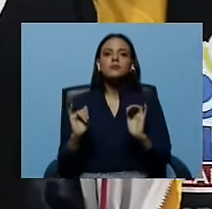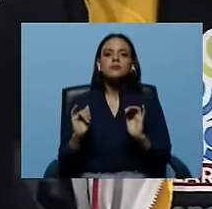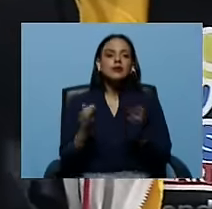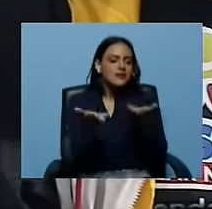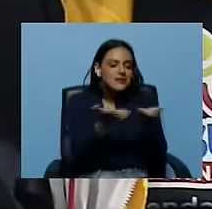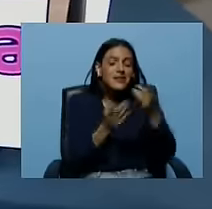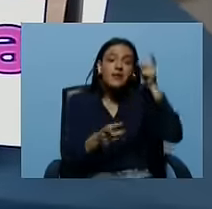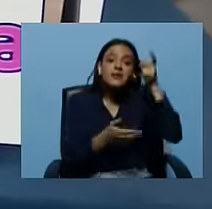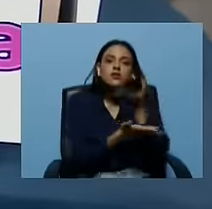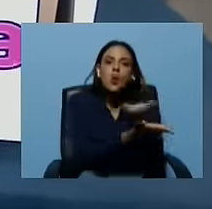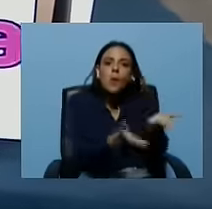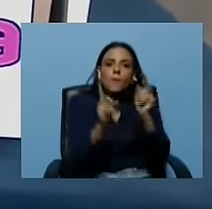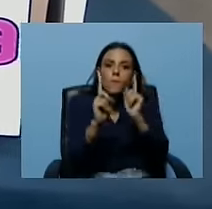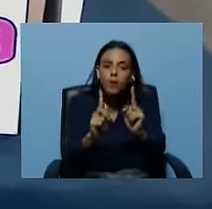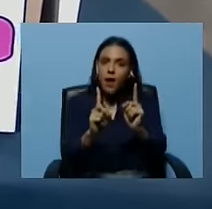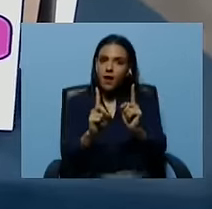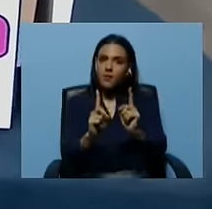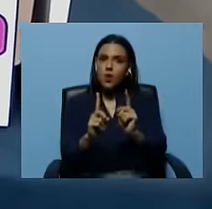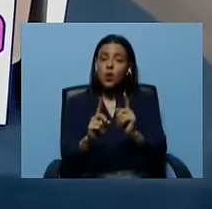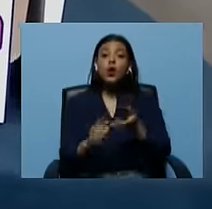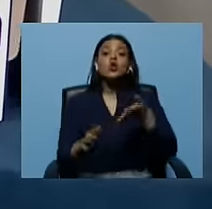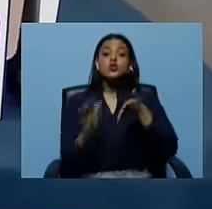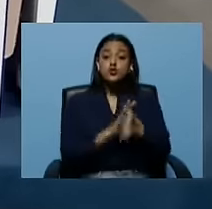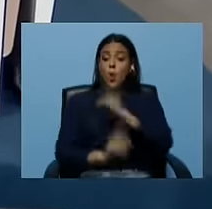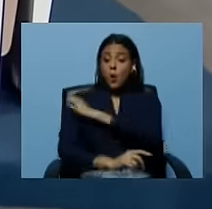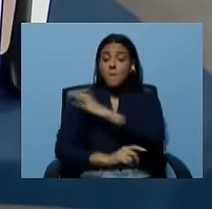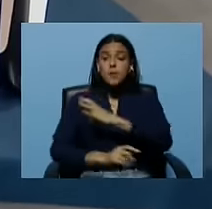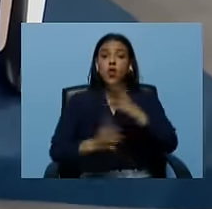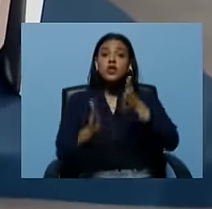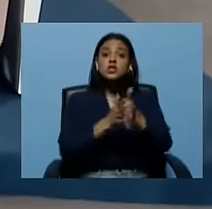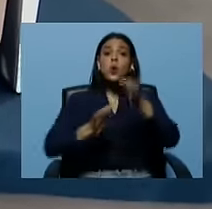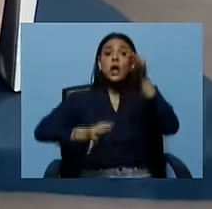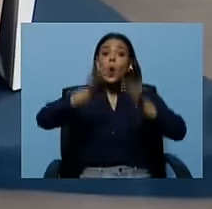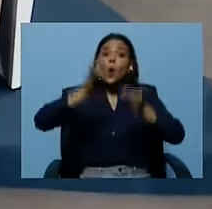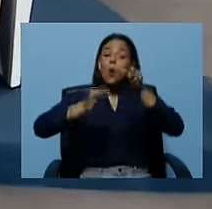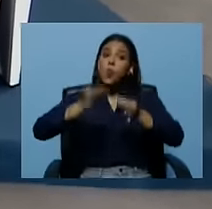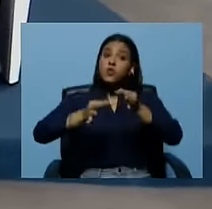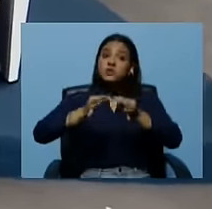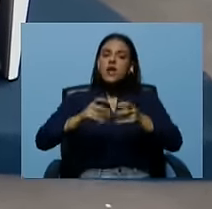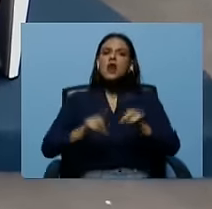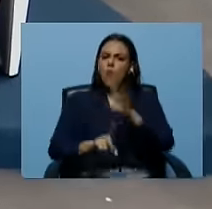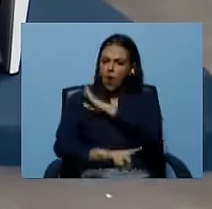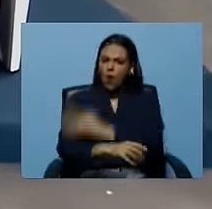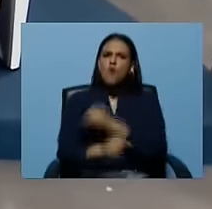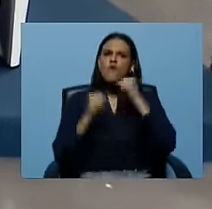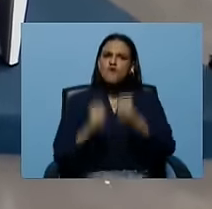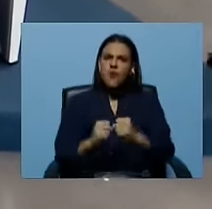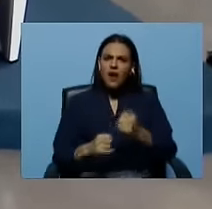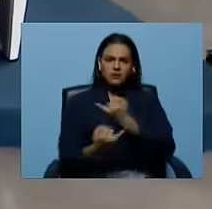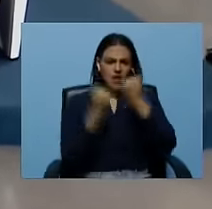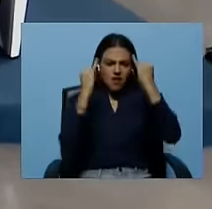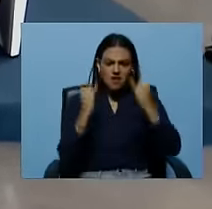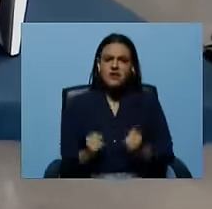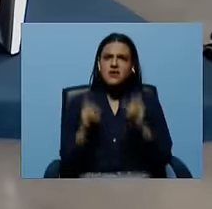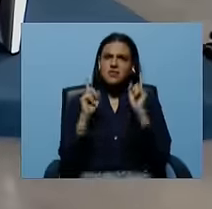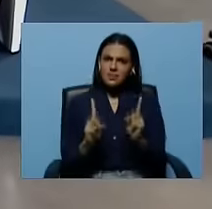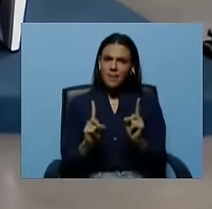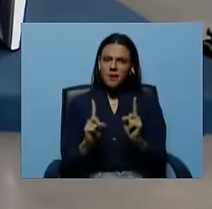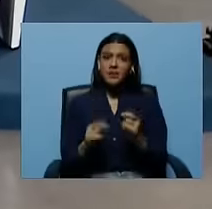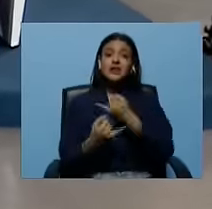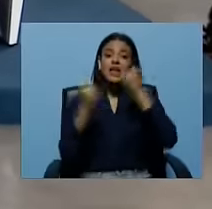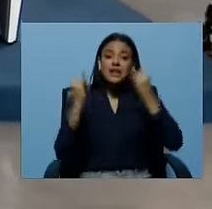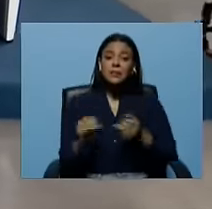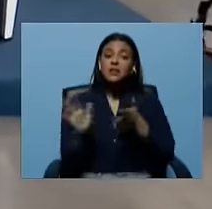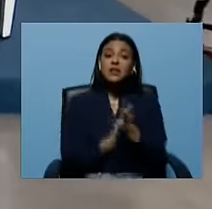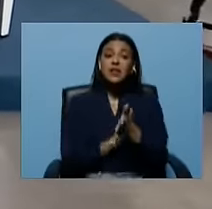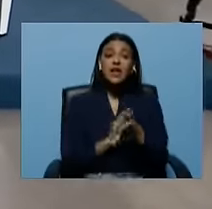pueblo. Un poder judicial fuerte, independiente. ¿Independiente de quién? De